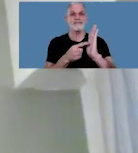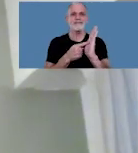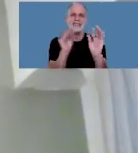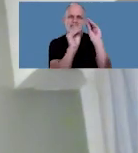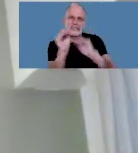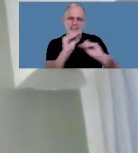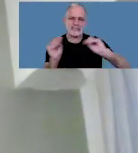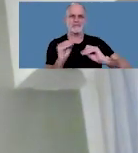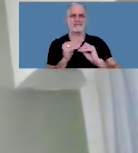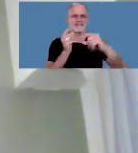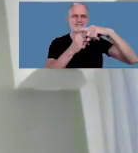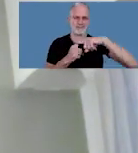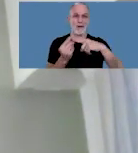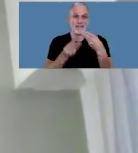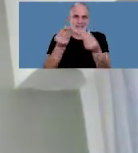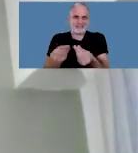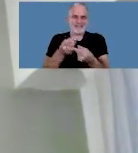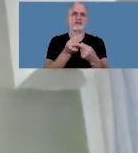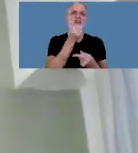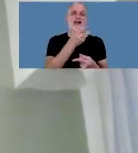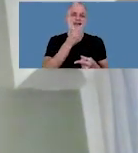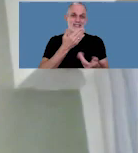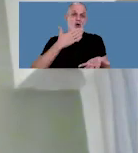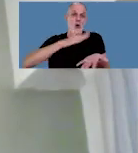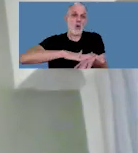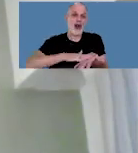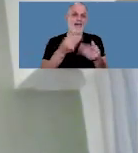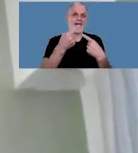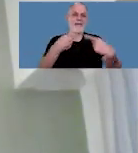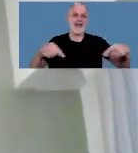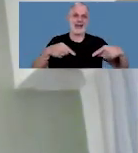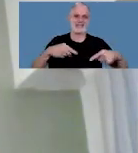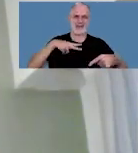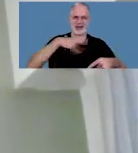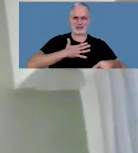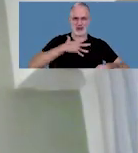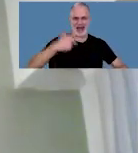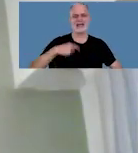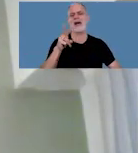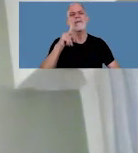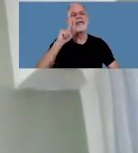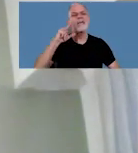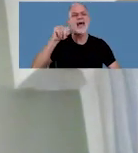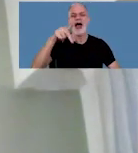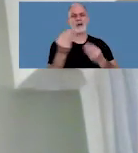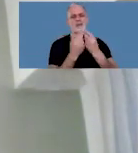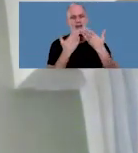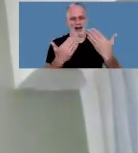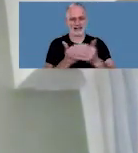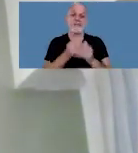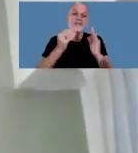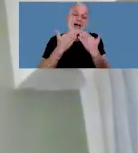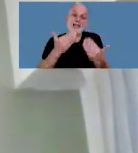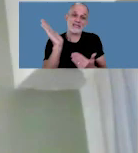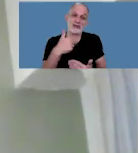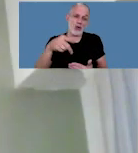la liquidación y la presentación de la declaración jurada de bienes personales, así que como siempre Vivi, muchísimas gracias. Agradecerles por supuesto a todos